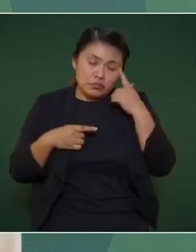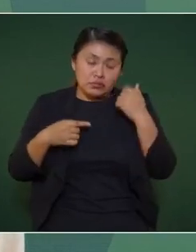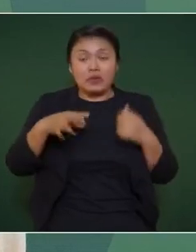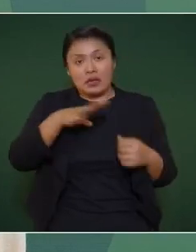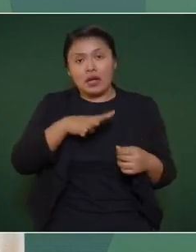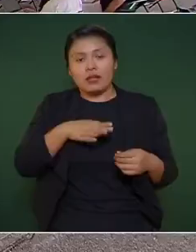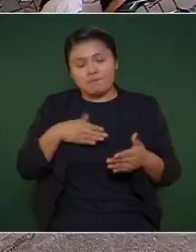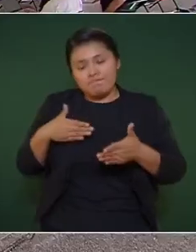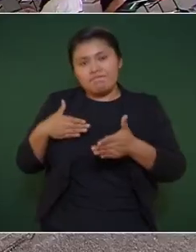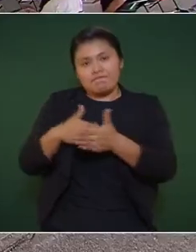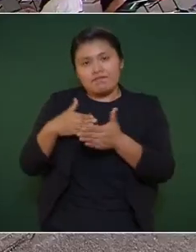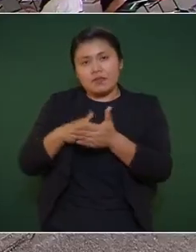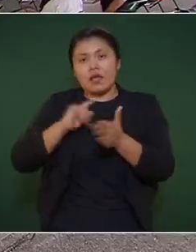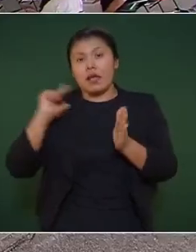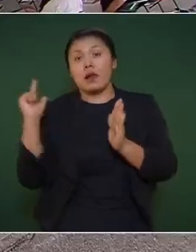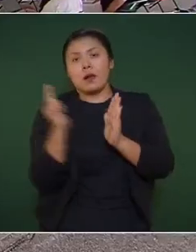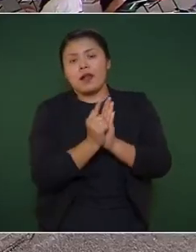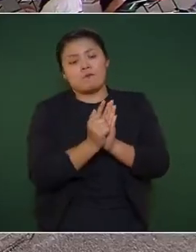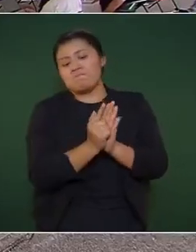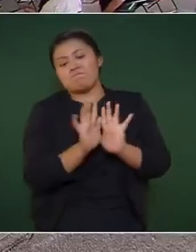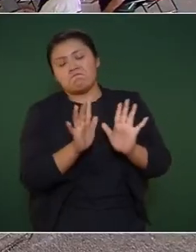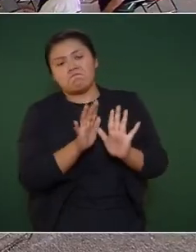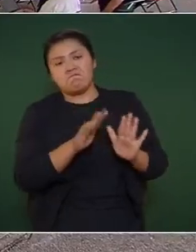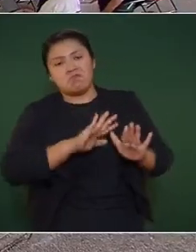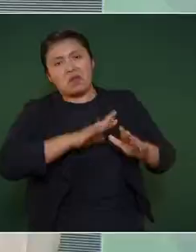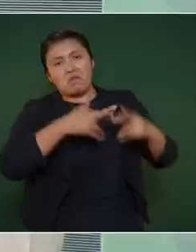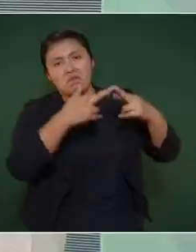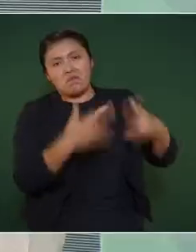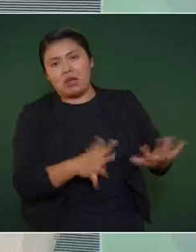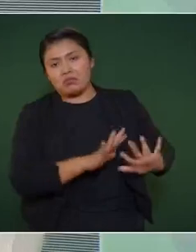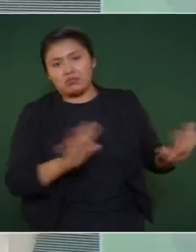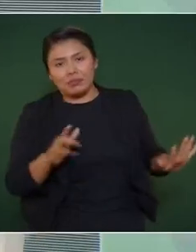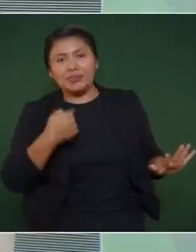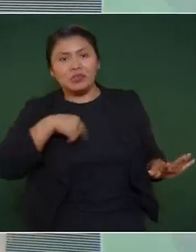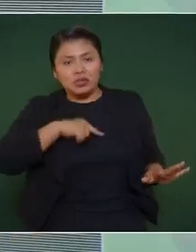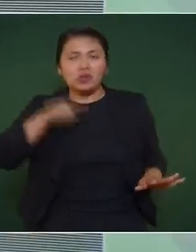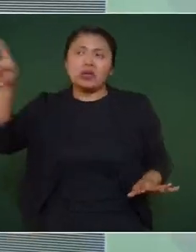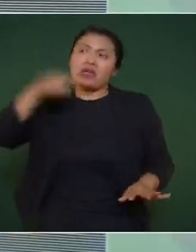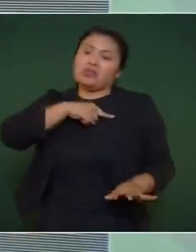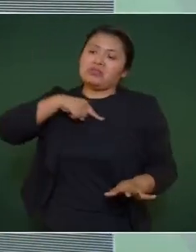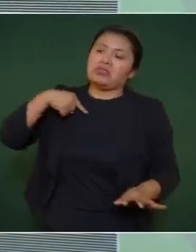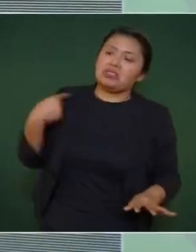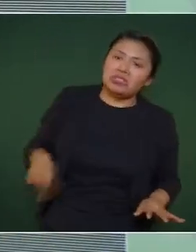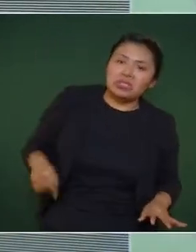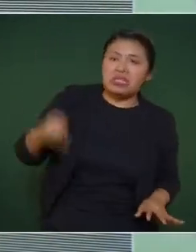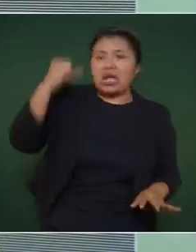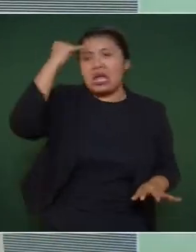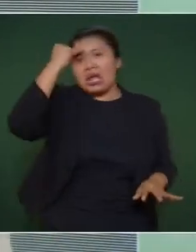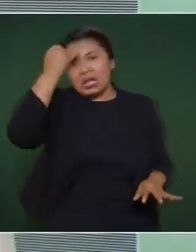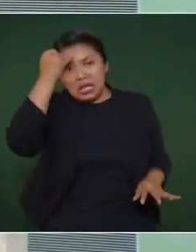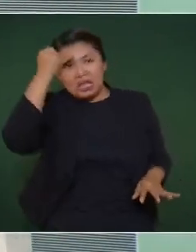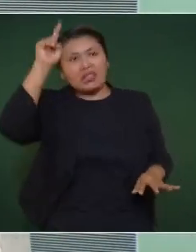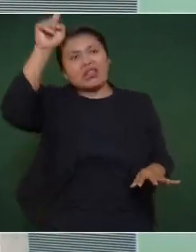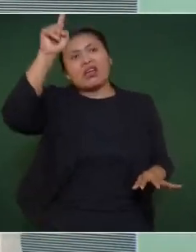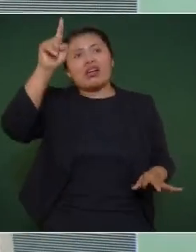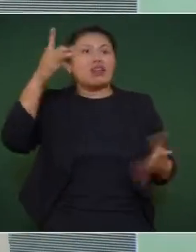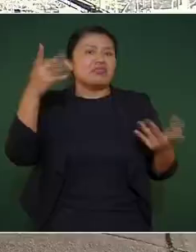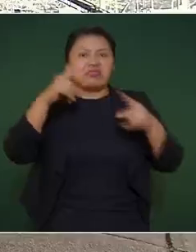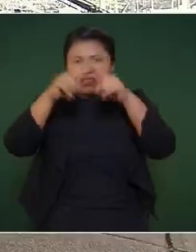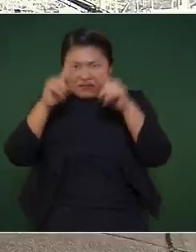limitaciones legales y ahora podemos comprar los medicamentos en China, en la India, en Alemania, en cualquier